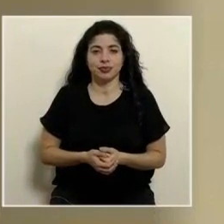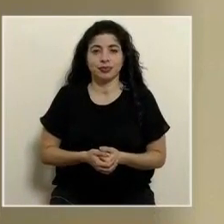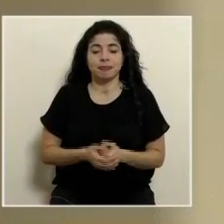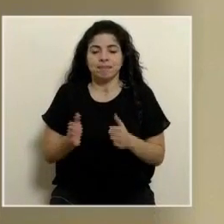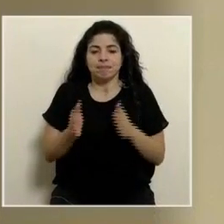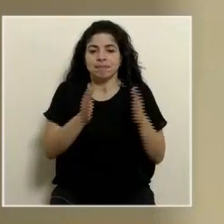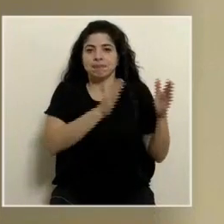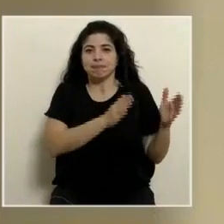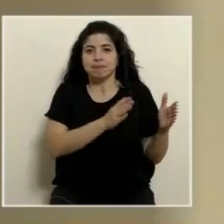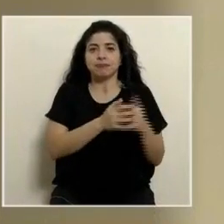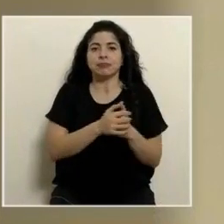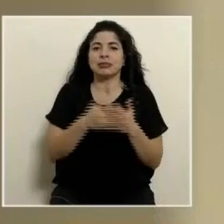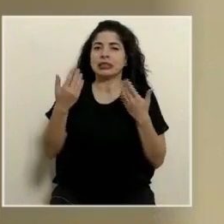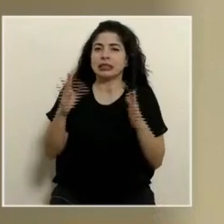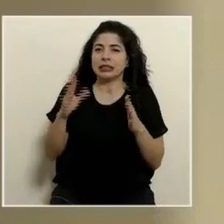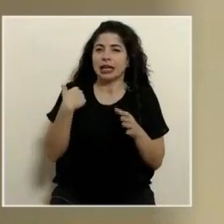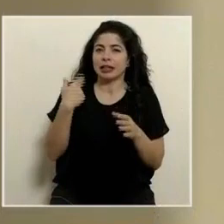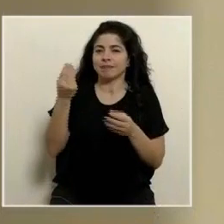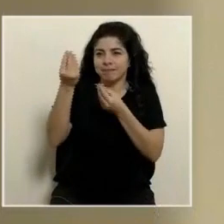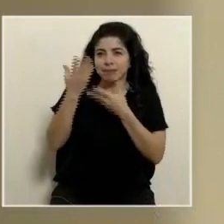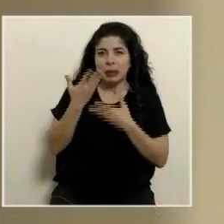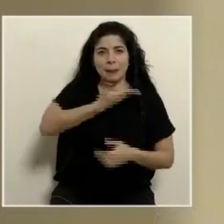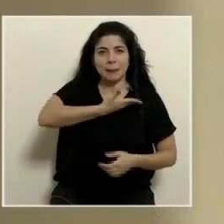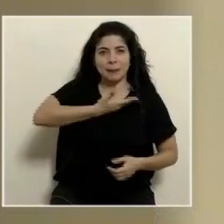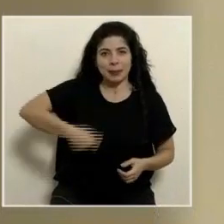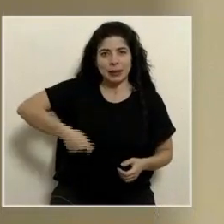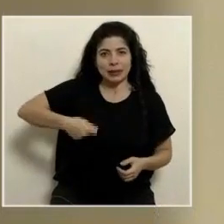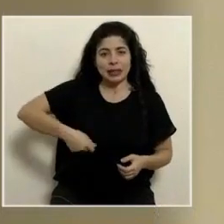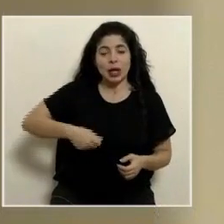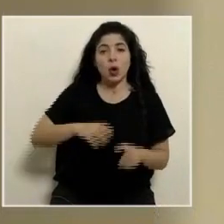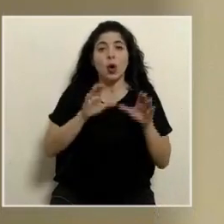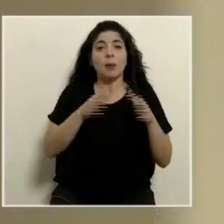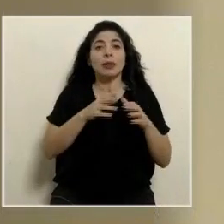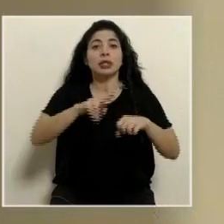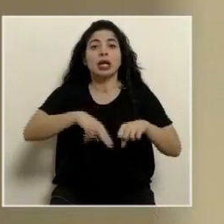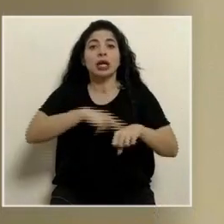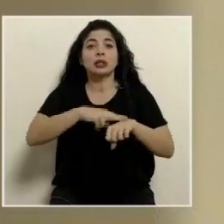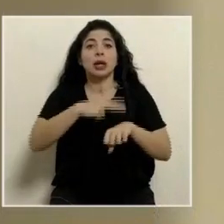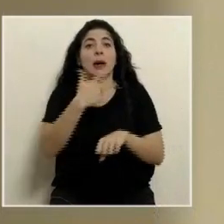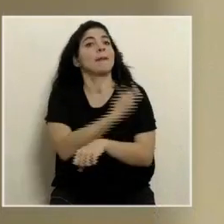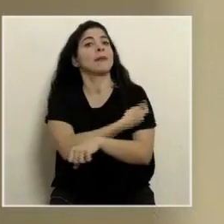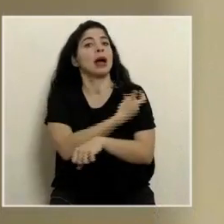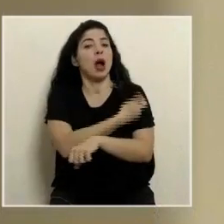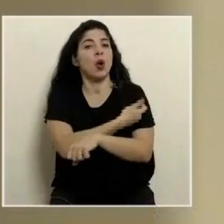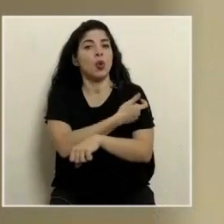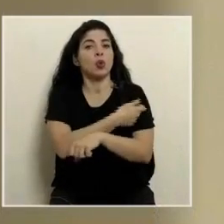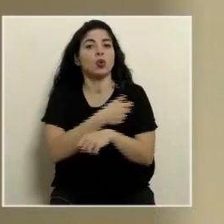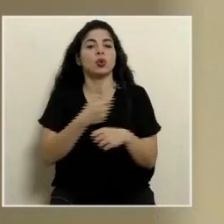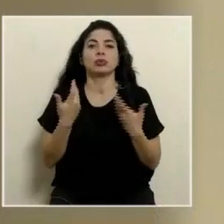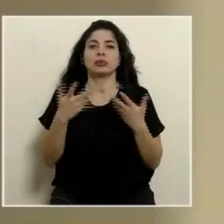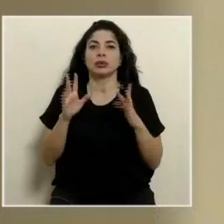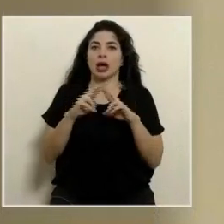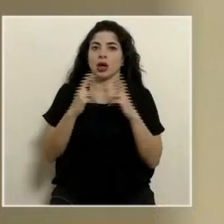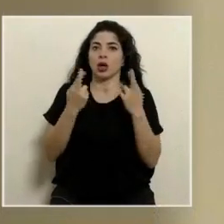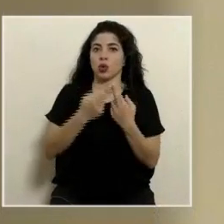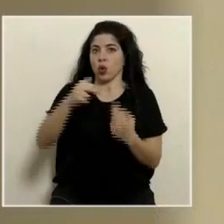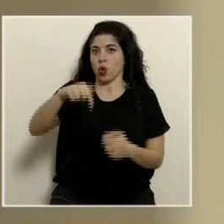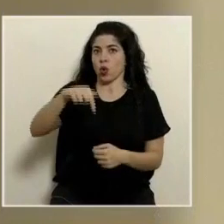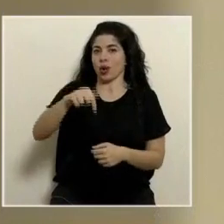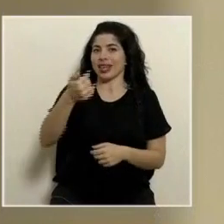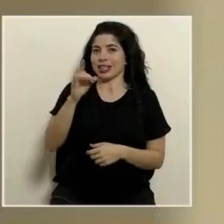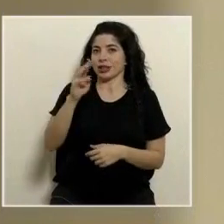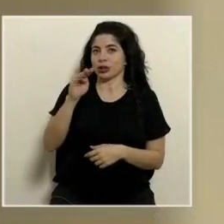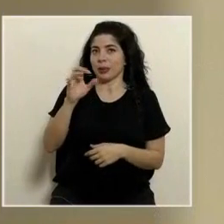Luego, con respecto a lo que ya nos adelantaba el señor presidente de la República, la Comisión Nacional de Vacunación y Epidemiología se reunió hoy, 18 de